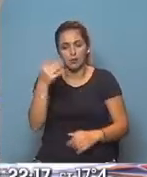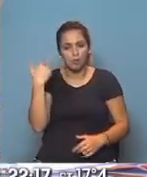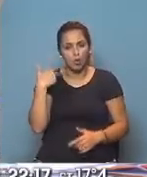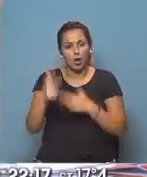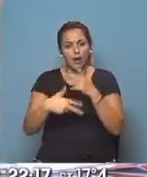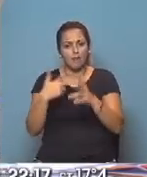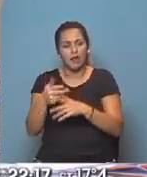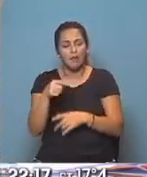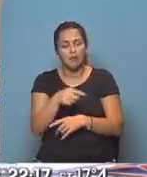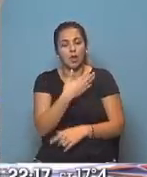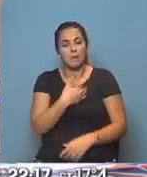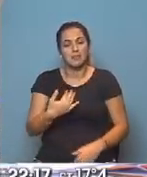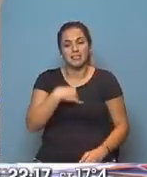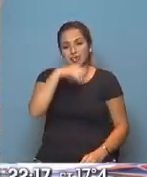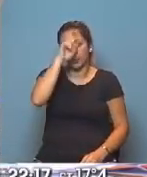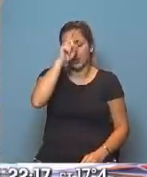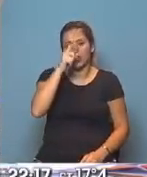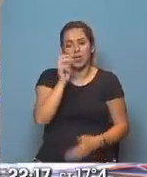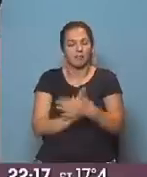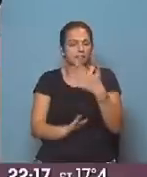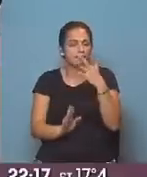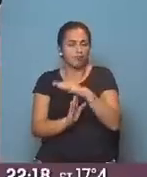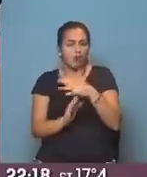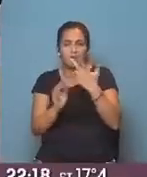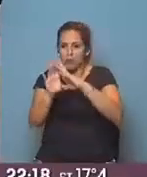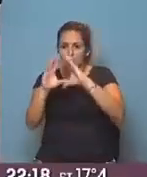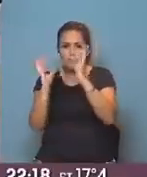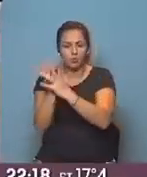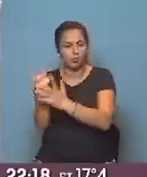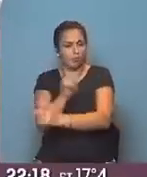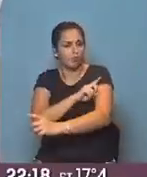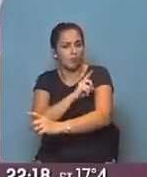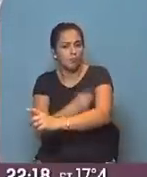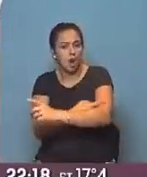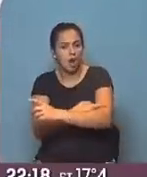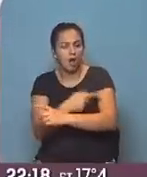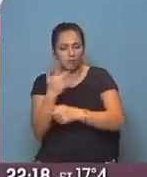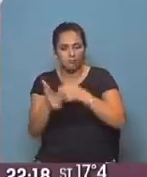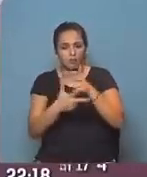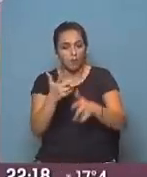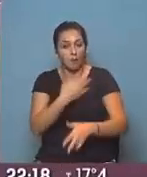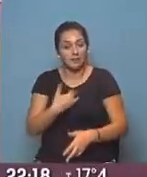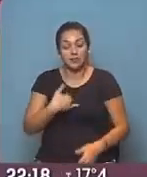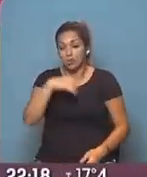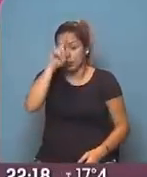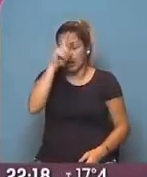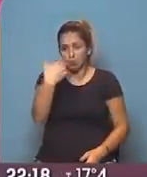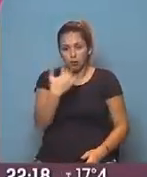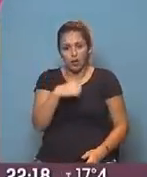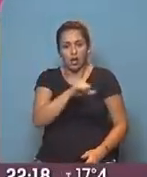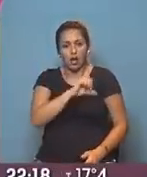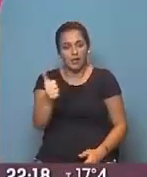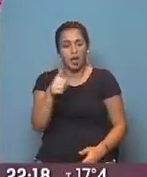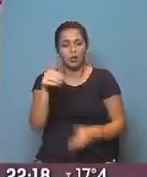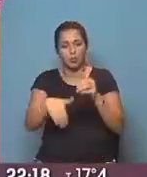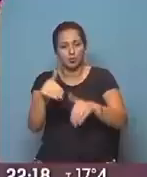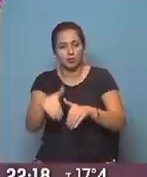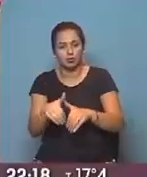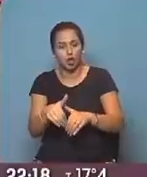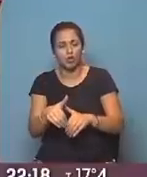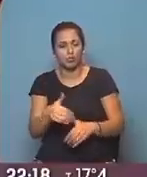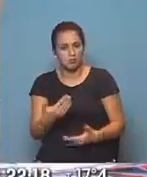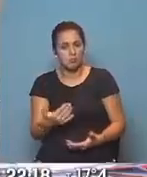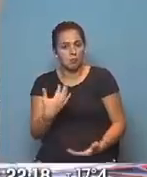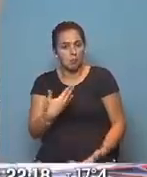de Erdogan como uno de esos líderes del mundo, de los fuertes, de los potentes, que incluso podían ganar elecciones, digamos, ser autoritarios